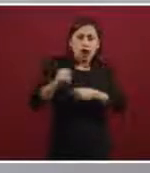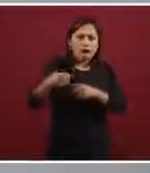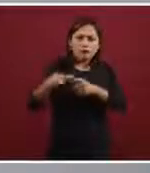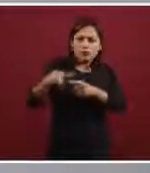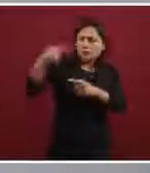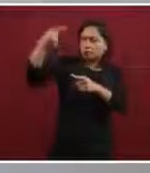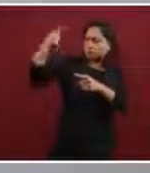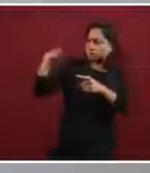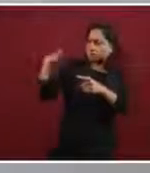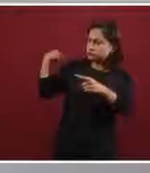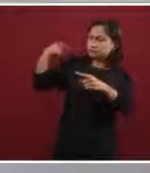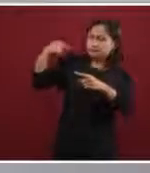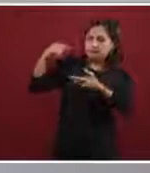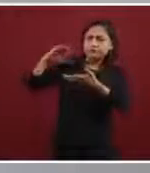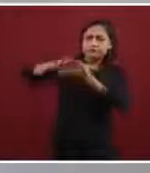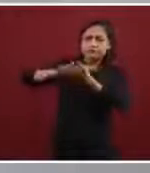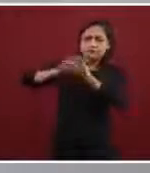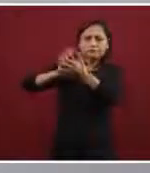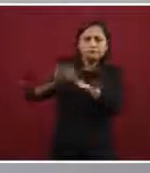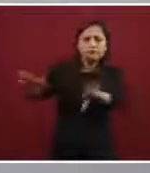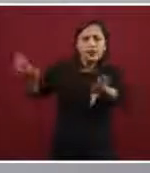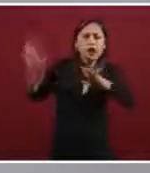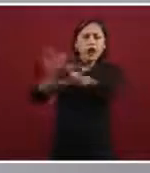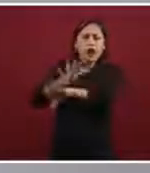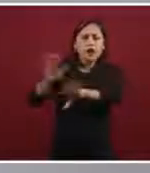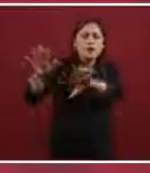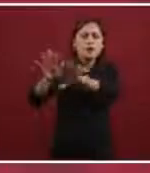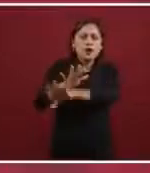y además esa está saludable